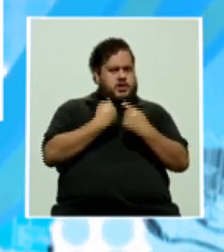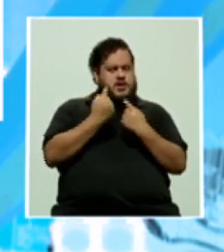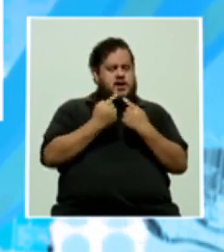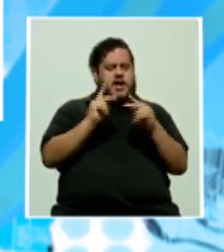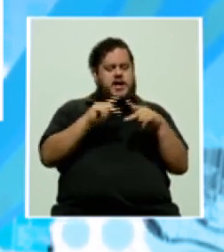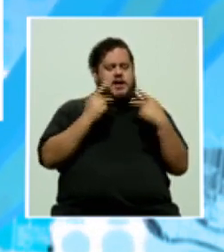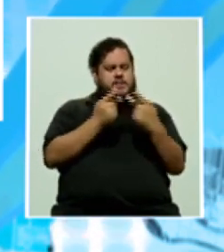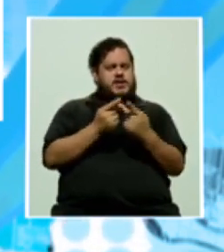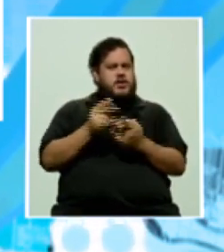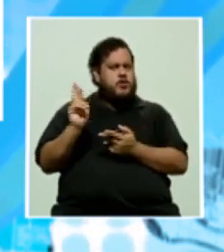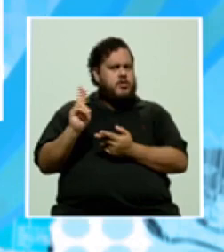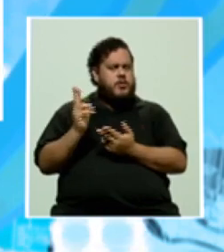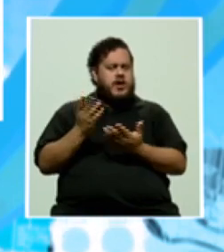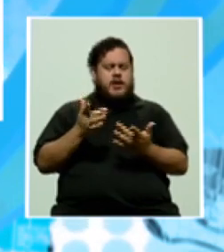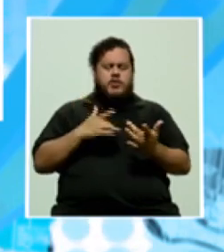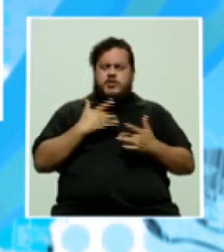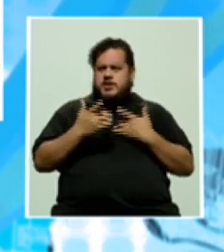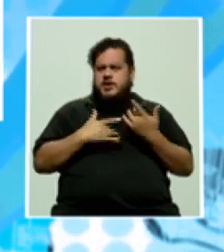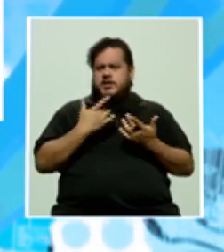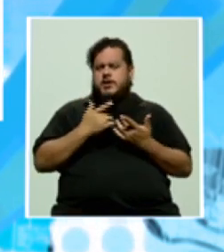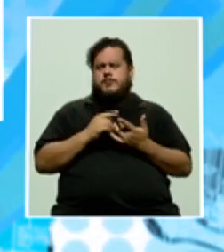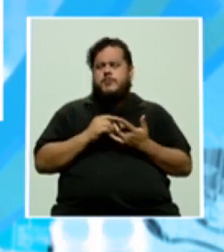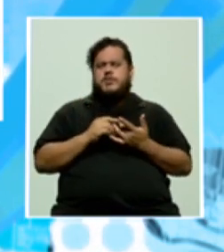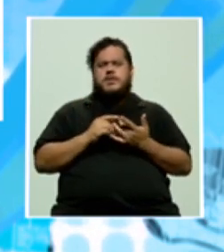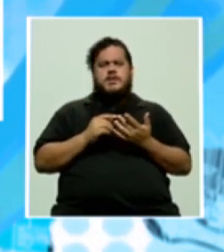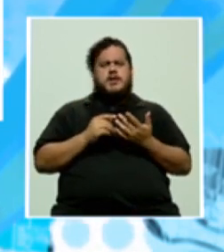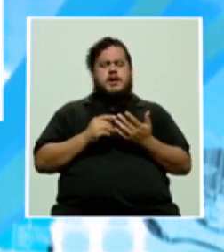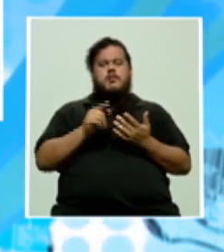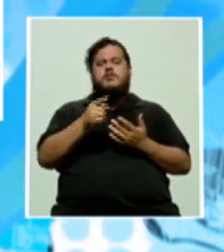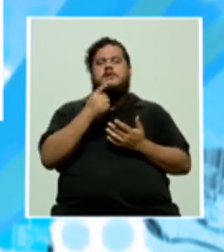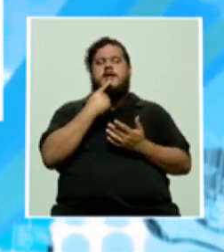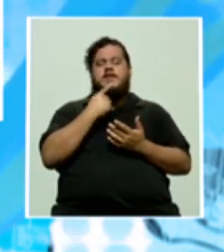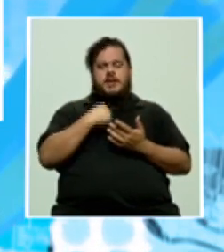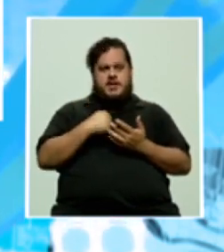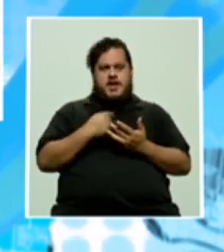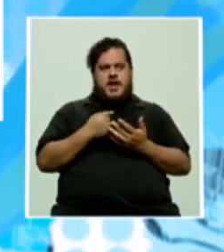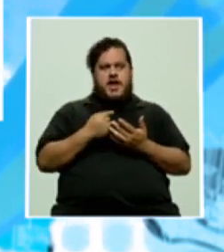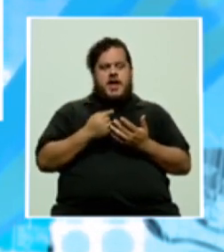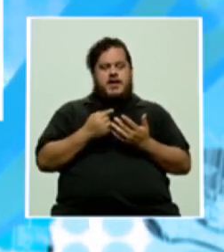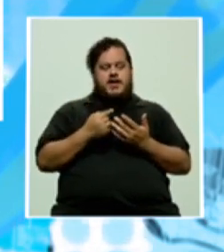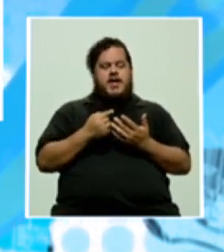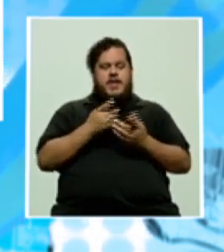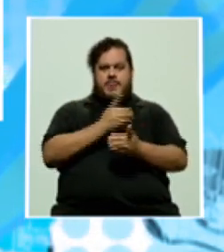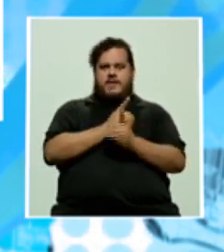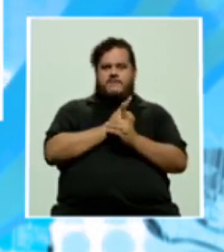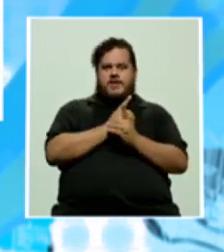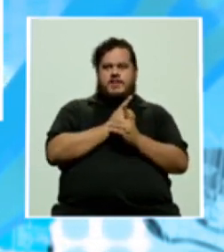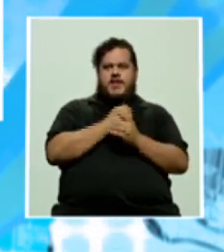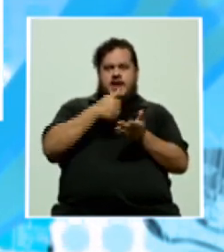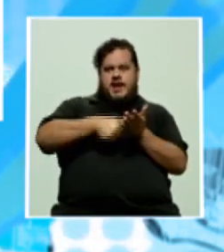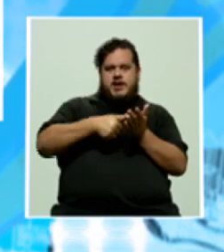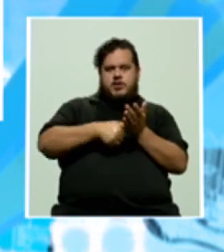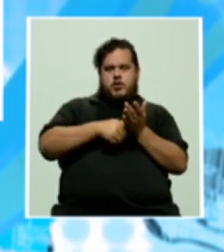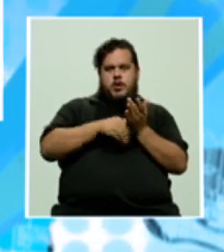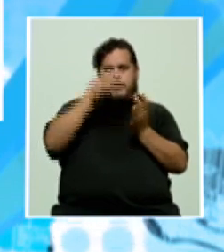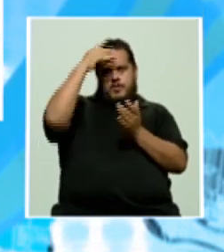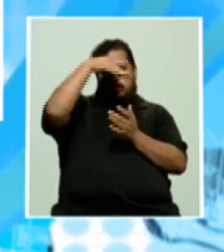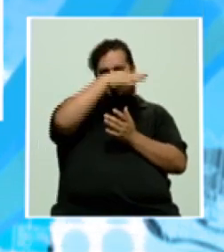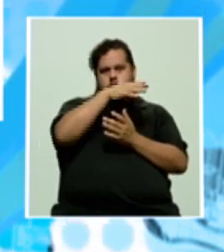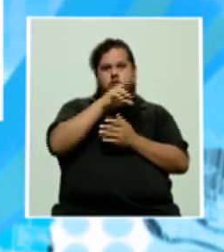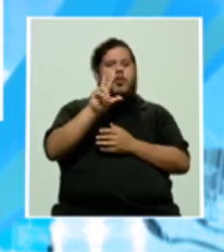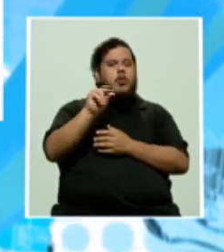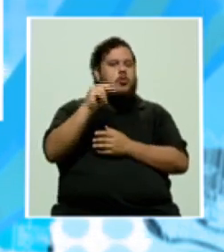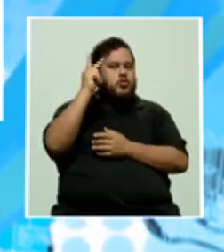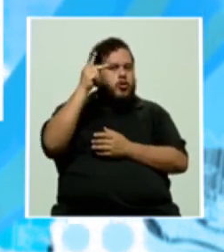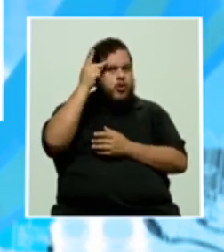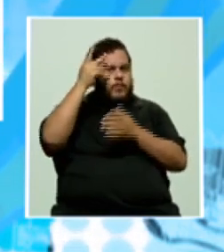Republicano? ¿Sienten que usted defendía recién la elección de Trump como un no político, y